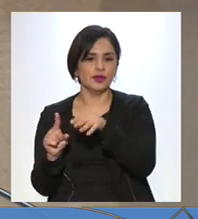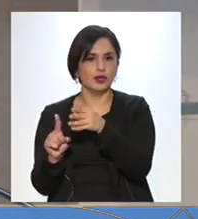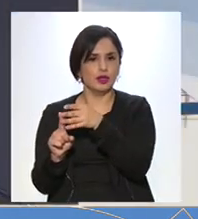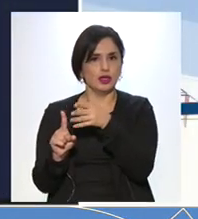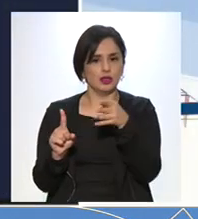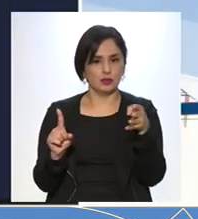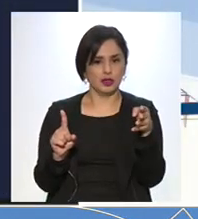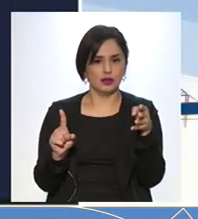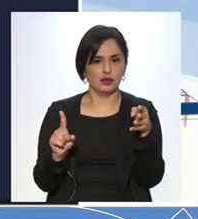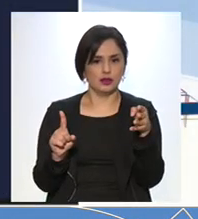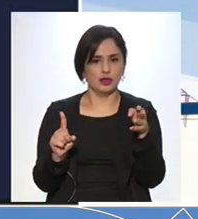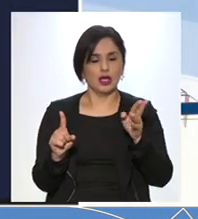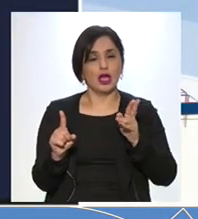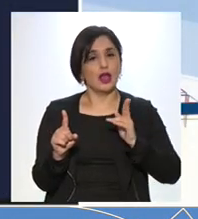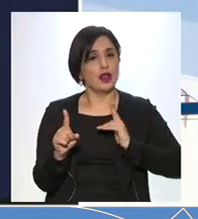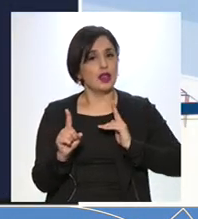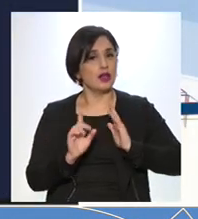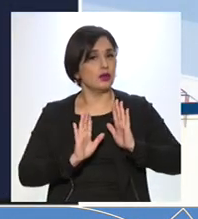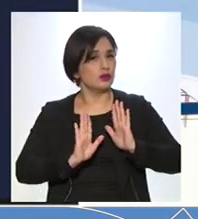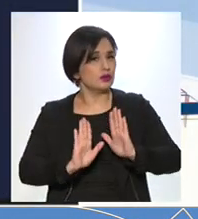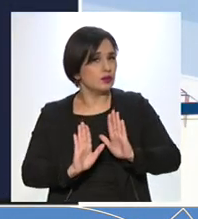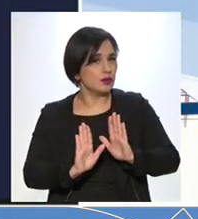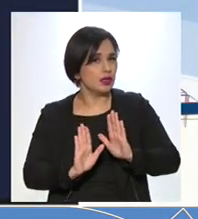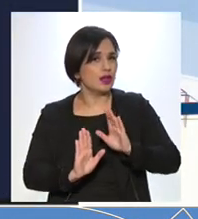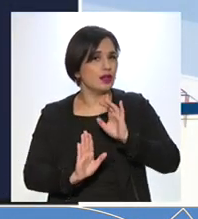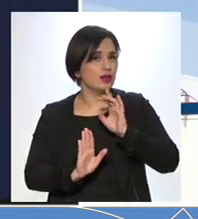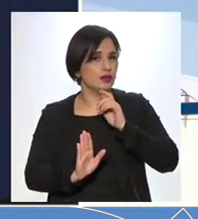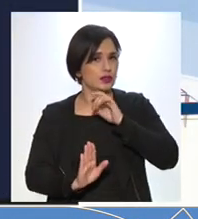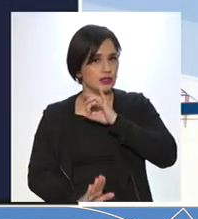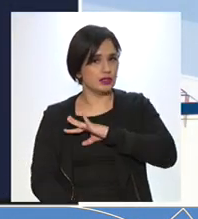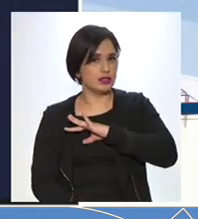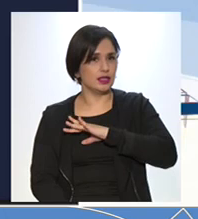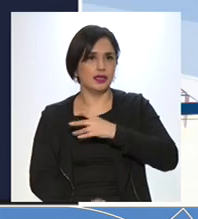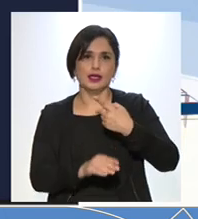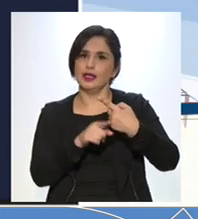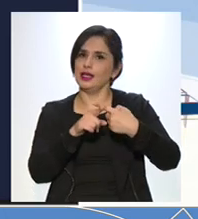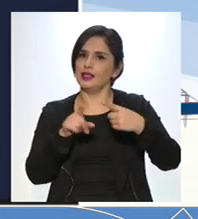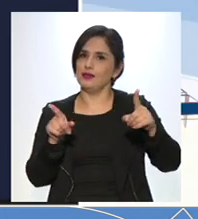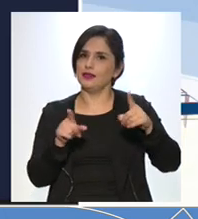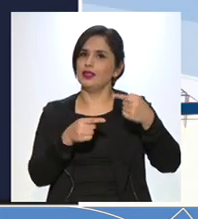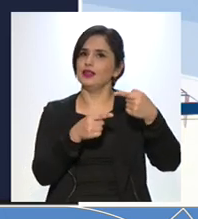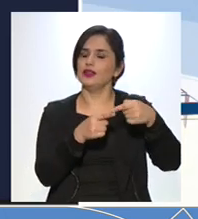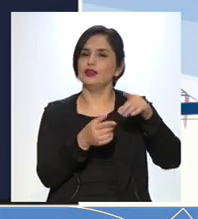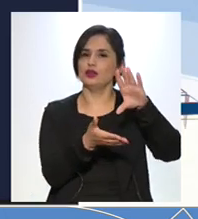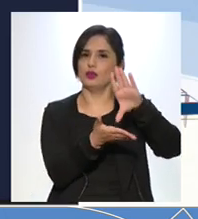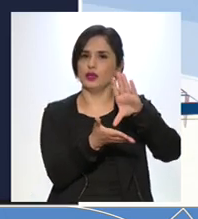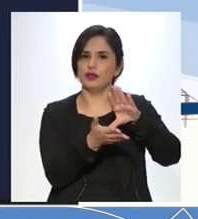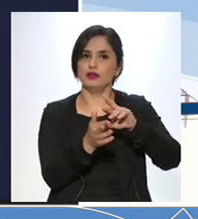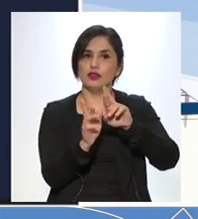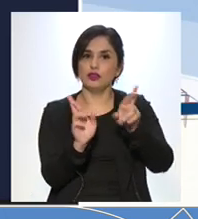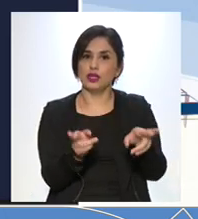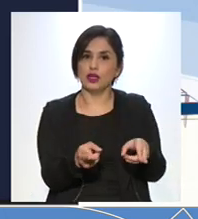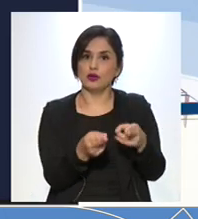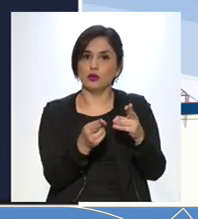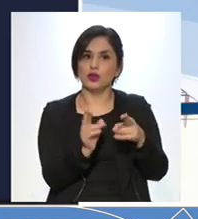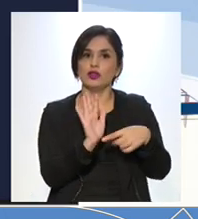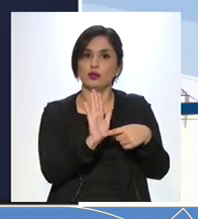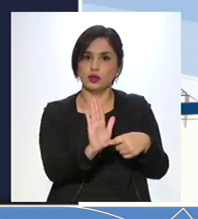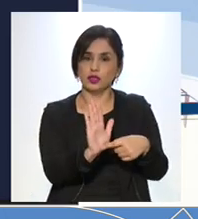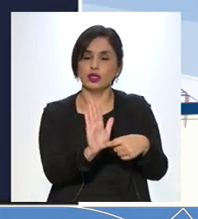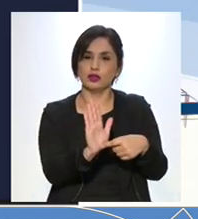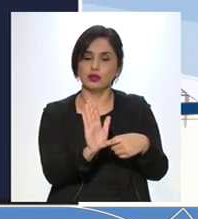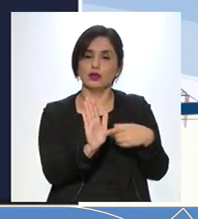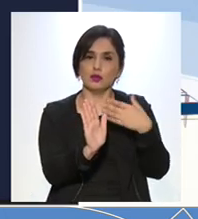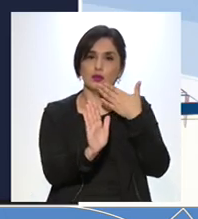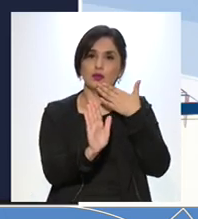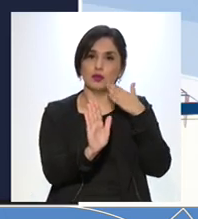el comportamiento esperado de la inversión en Chile difiere de lo que se prevé en otras economías, donde la recuperación posterior a la pandemia está mostrando una atracción mucho